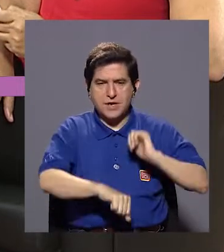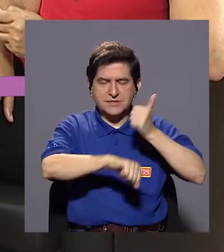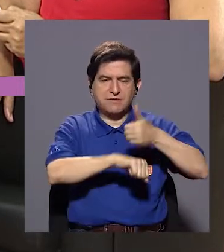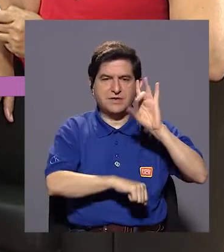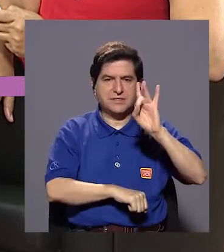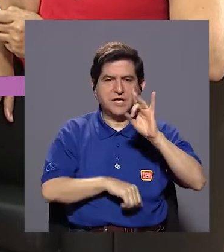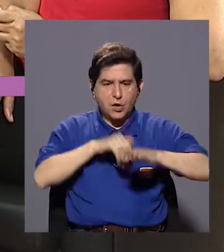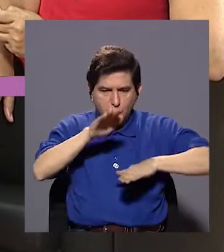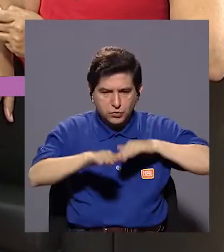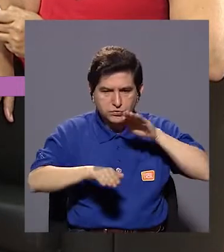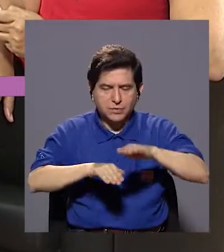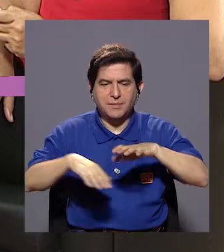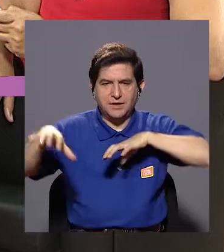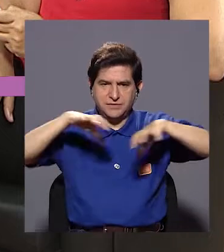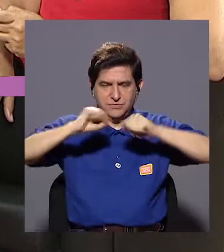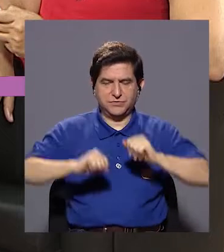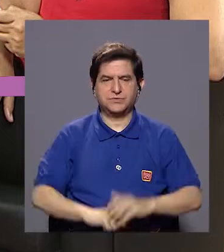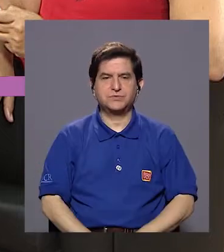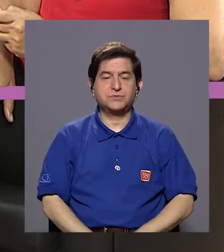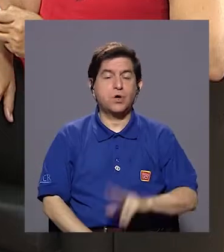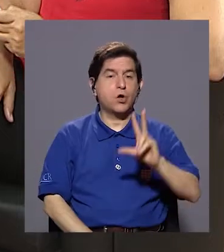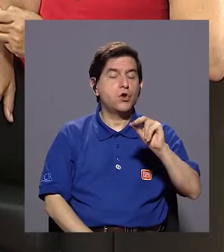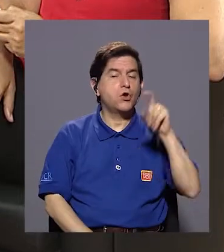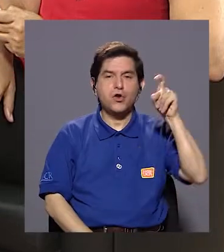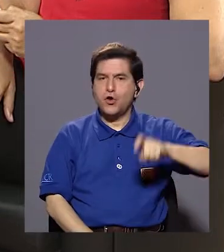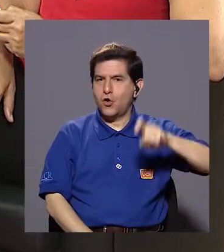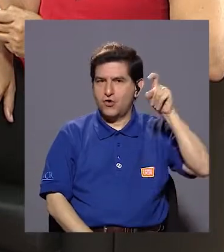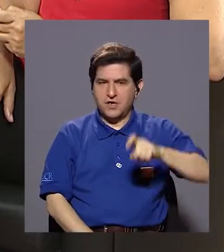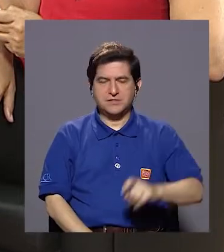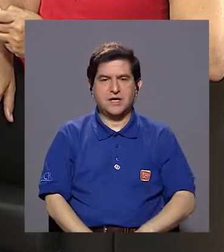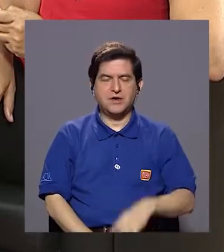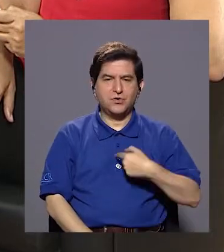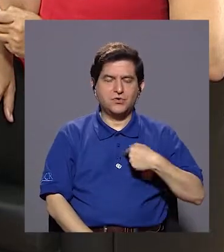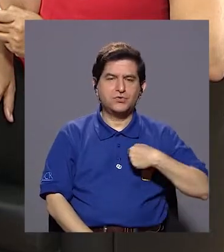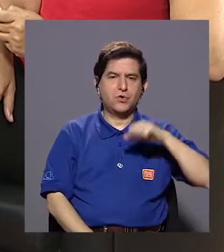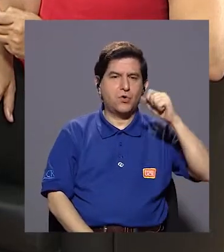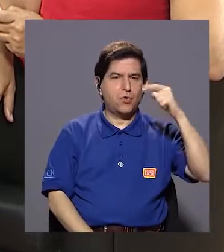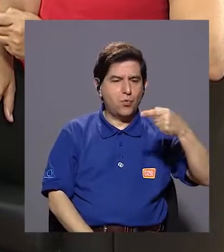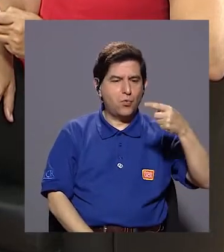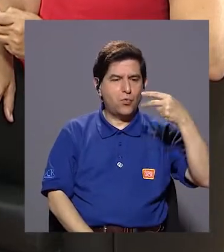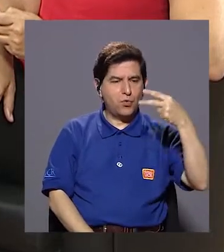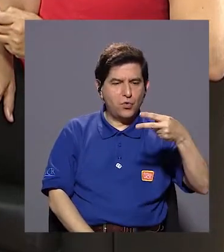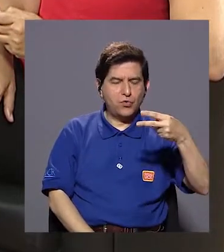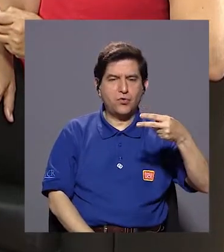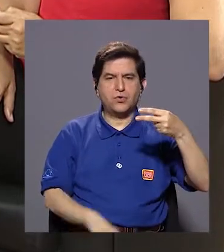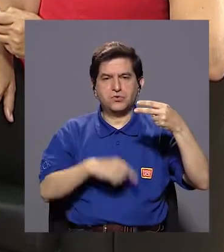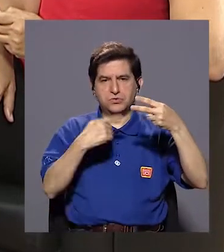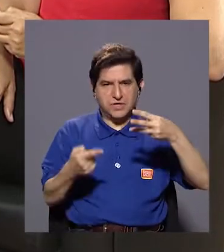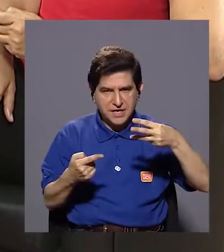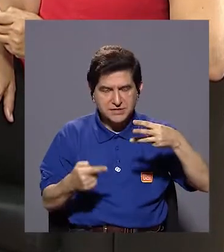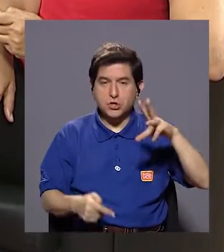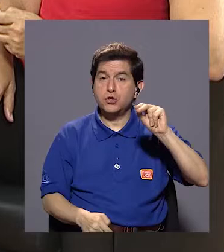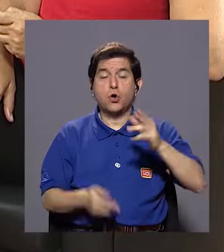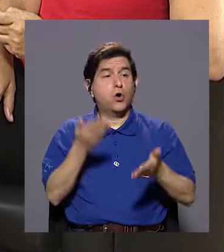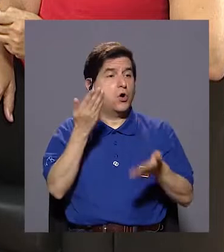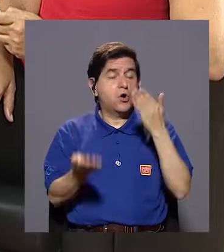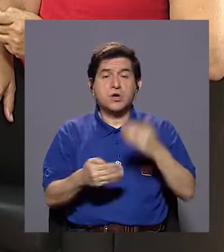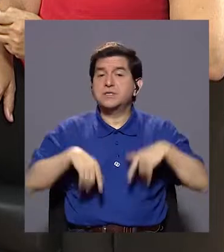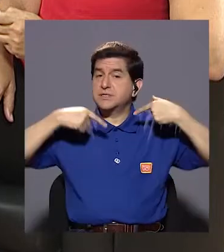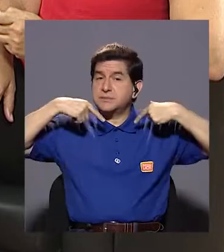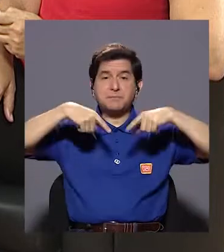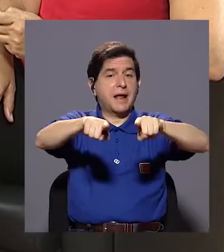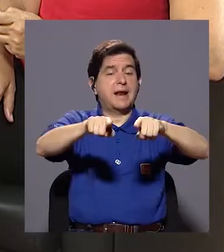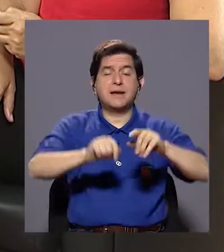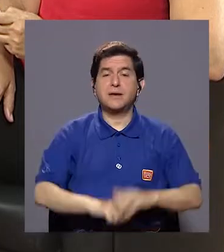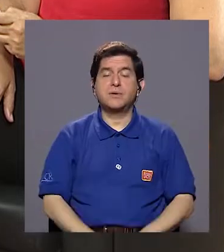de actuación, ¿verdad? Que no son necesariamente yo hago paso 1, paso 2 y después paso al paso 3, no pueden ser de manera paralela.